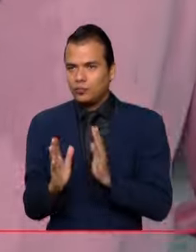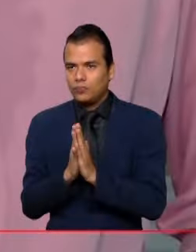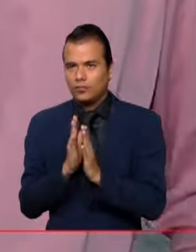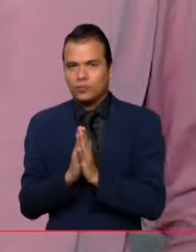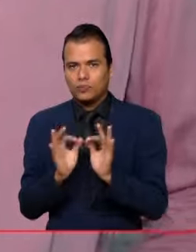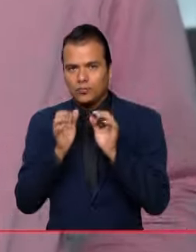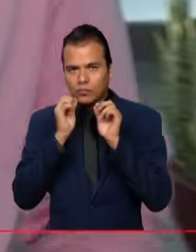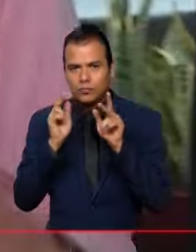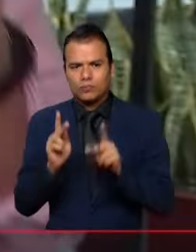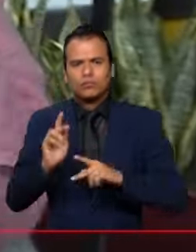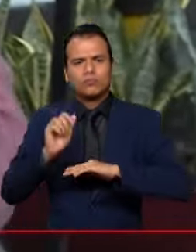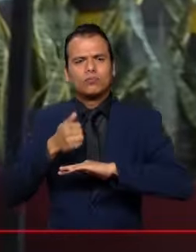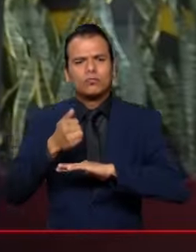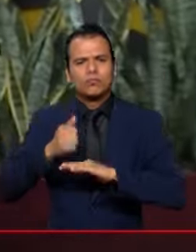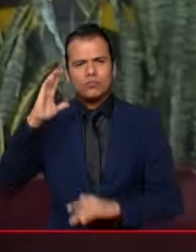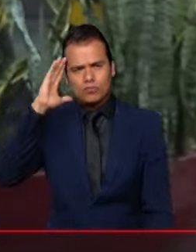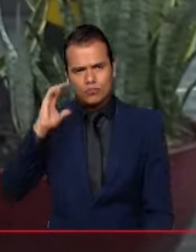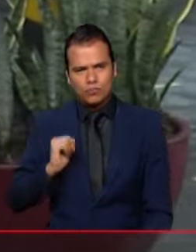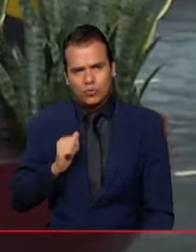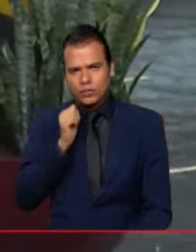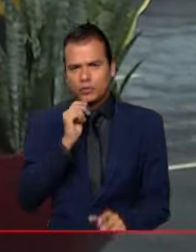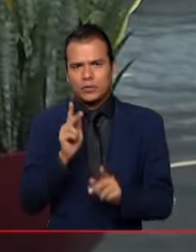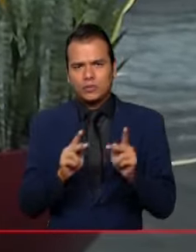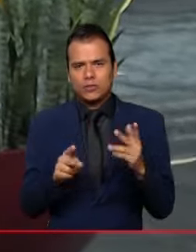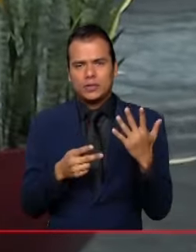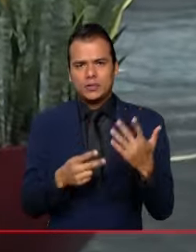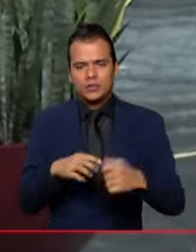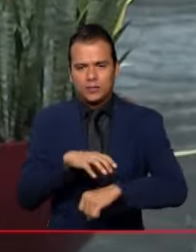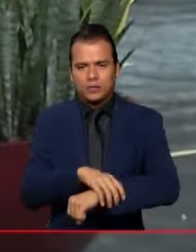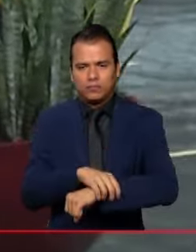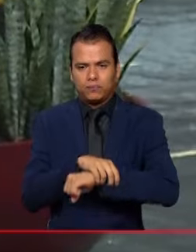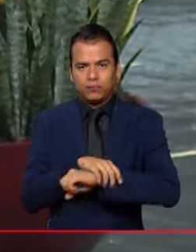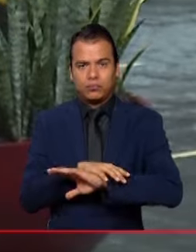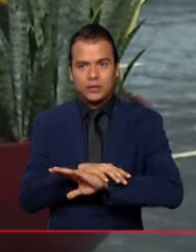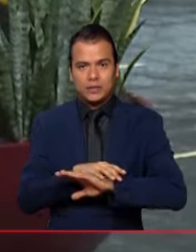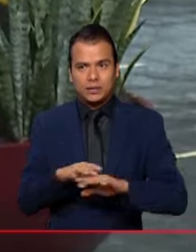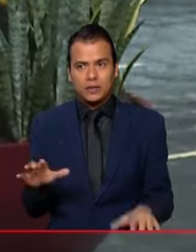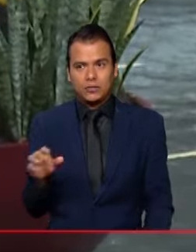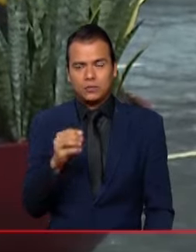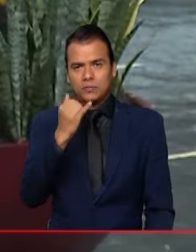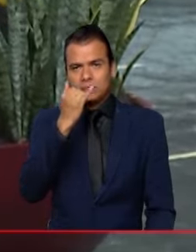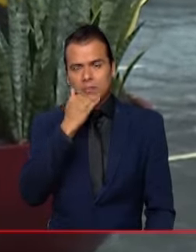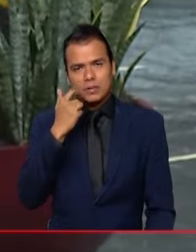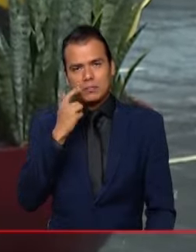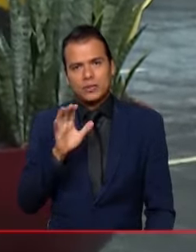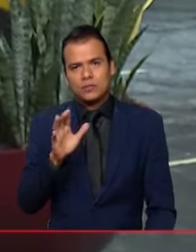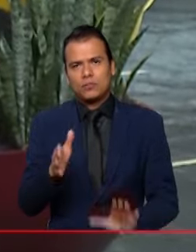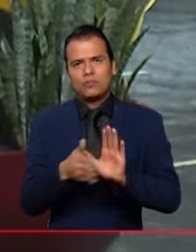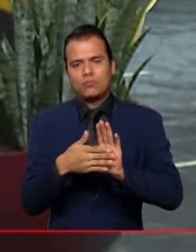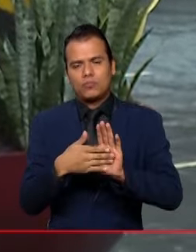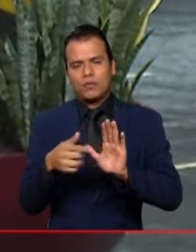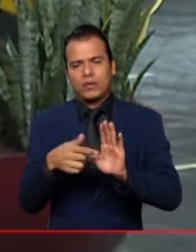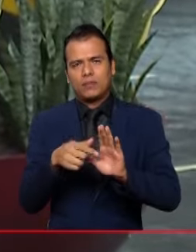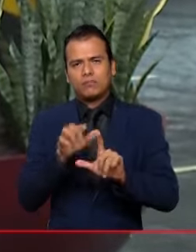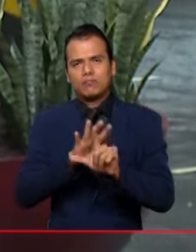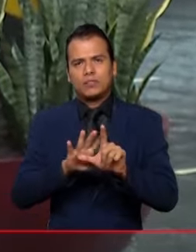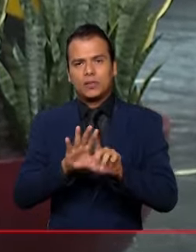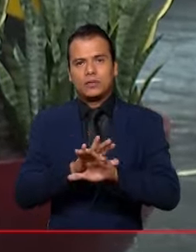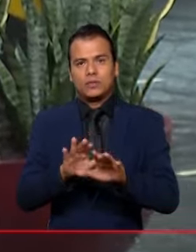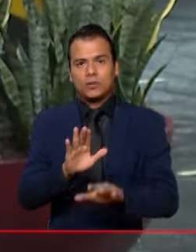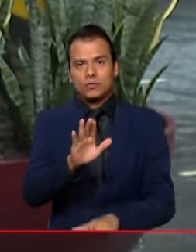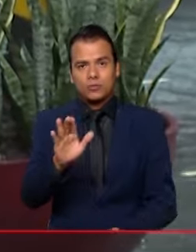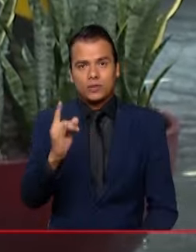comandante de la Policía Metropolitana. 7 capturas, 1 aprehensión. Todos presuntos delincuentes captados en cámaras de vigilancia. Atentos